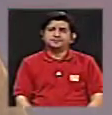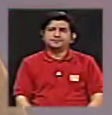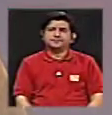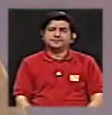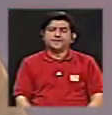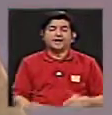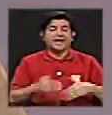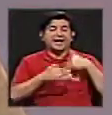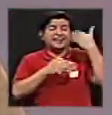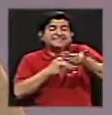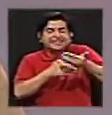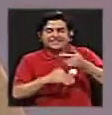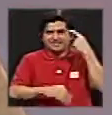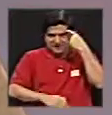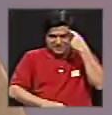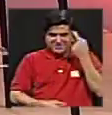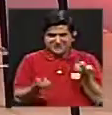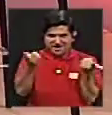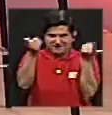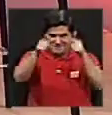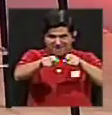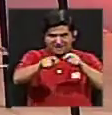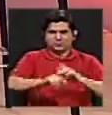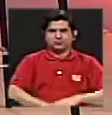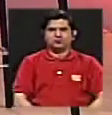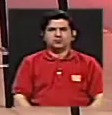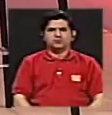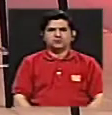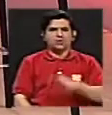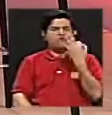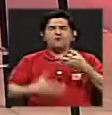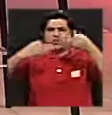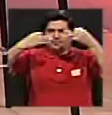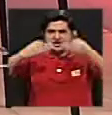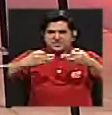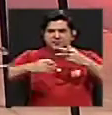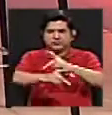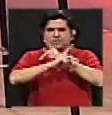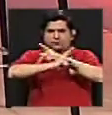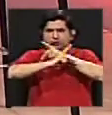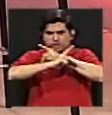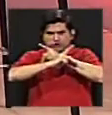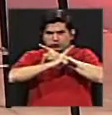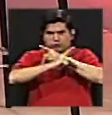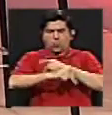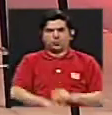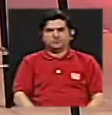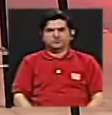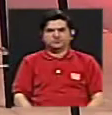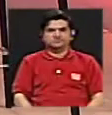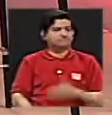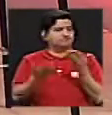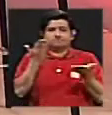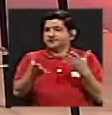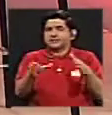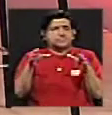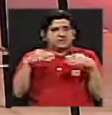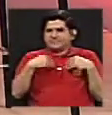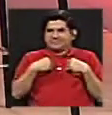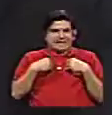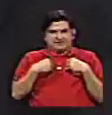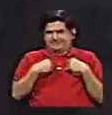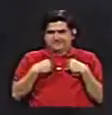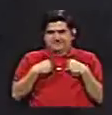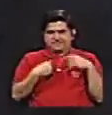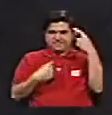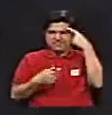De aquí en adelante, digamos, en el caso de que las medidas cautelares no sean aceptadas